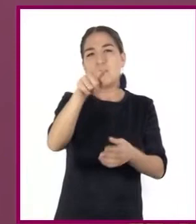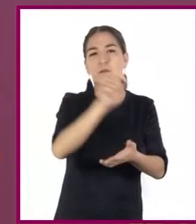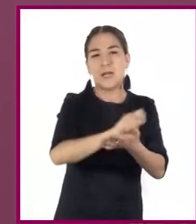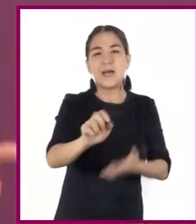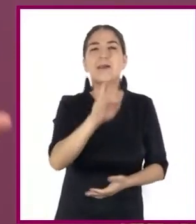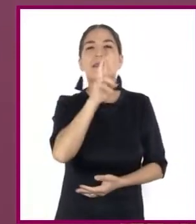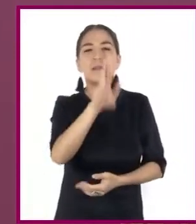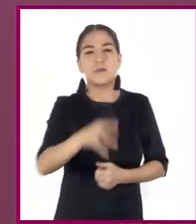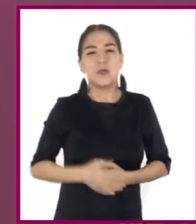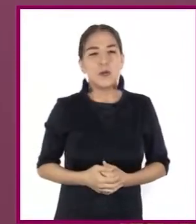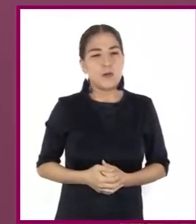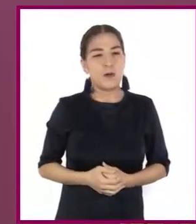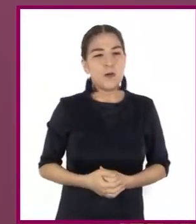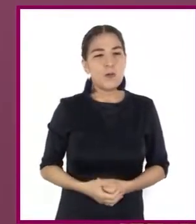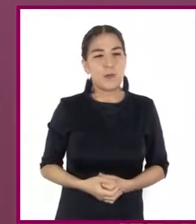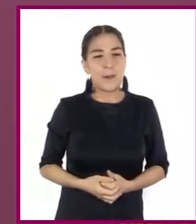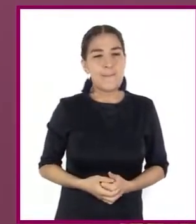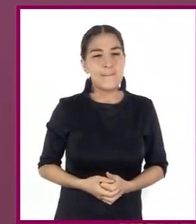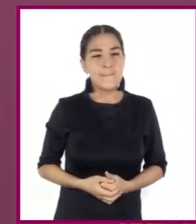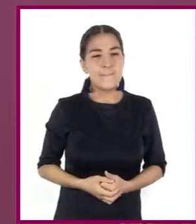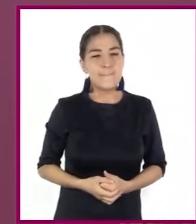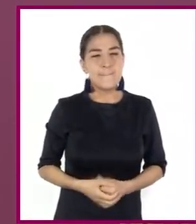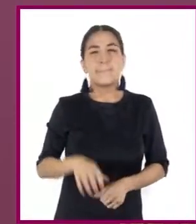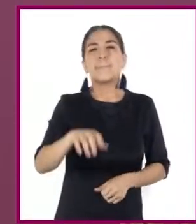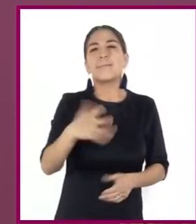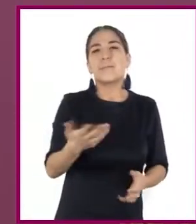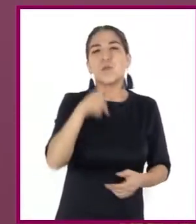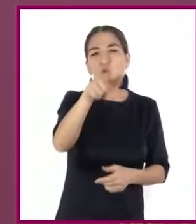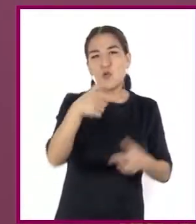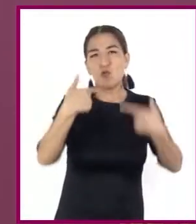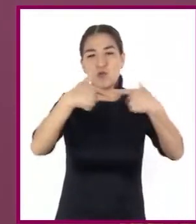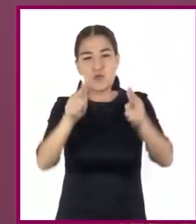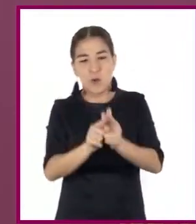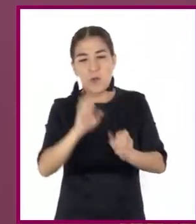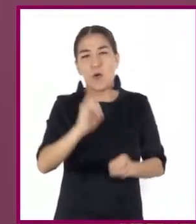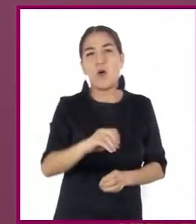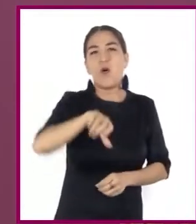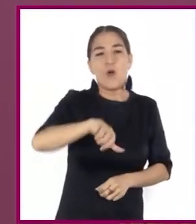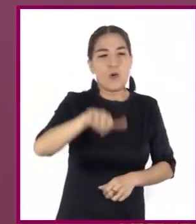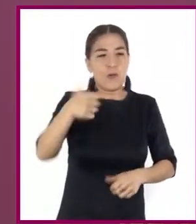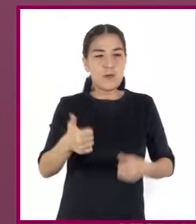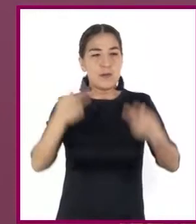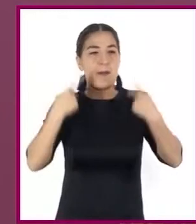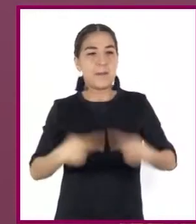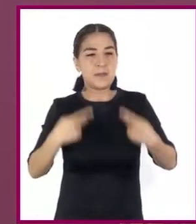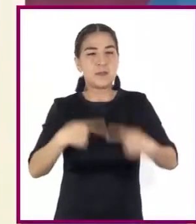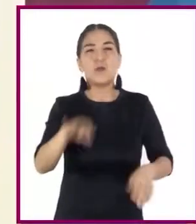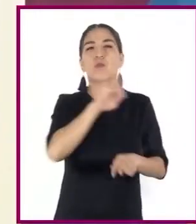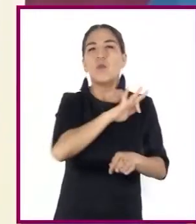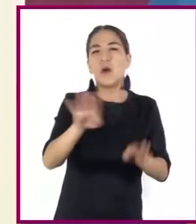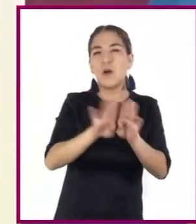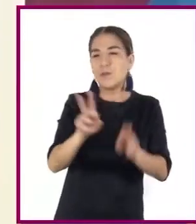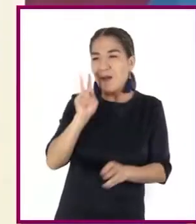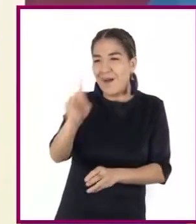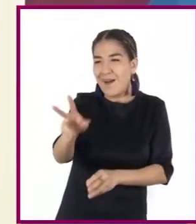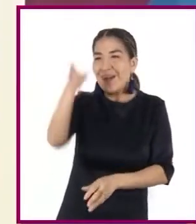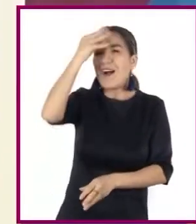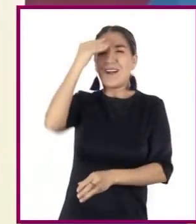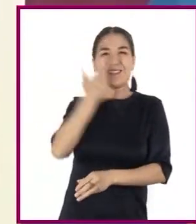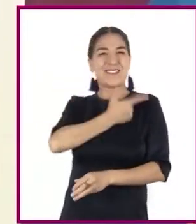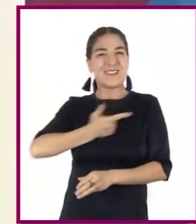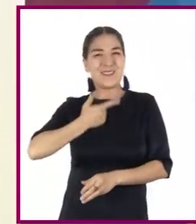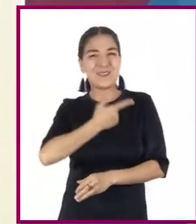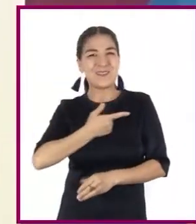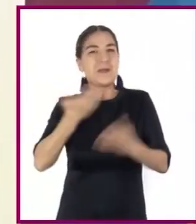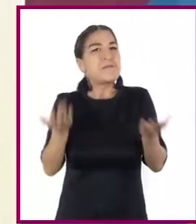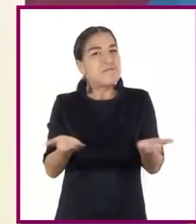respuesta. ¿Qué otras personas y grupos influyen en la construcción de su identidad? Para que se den una